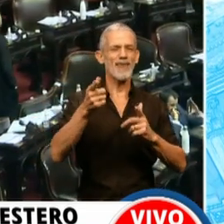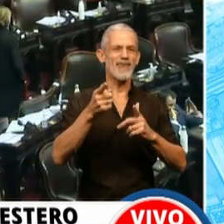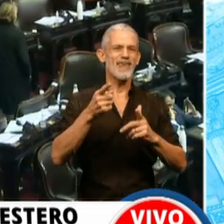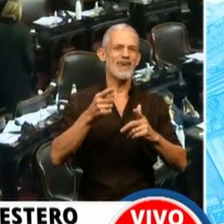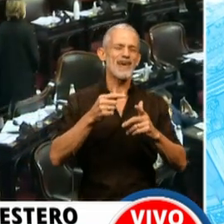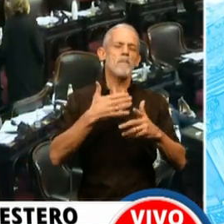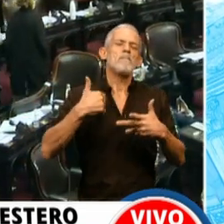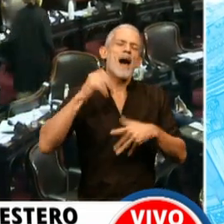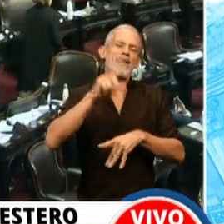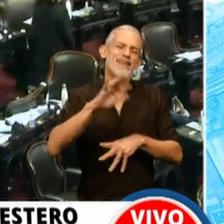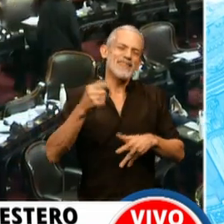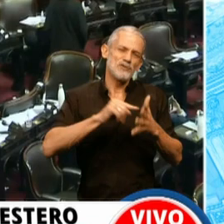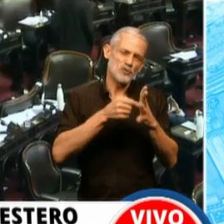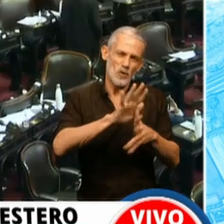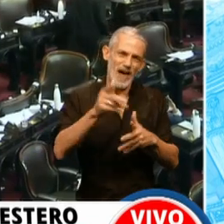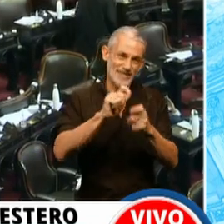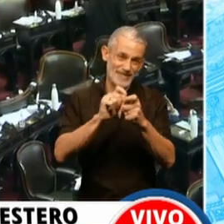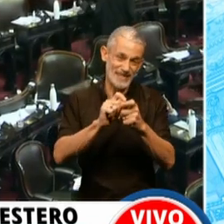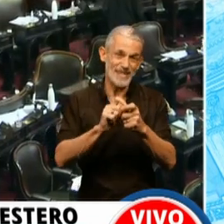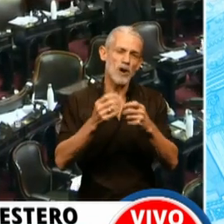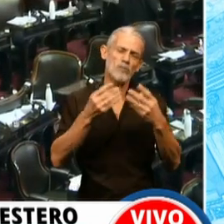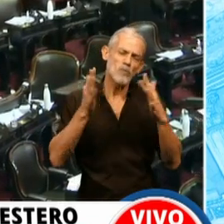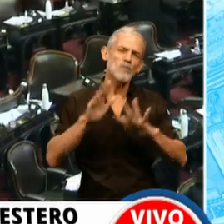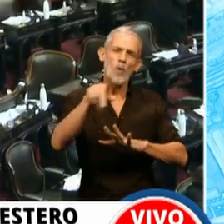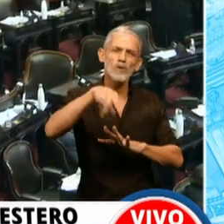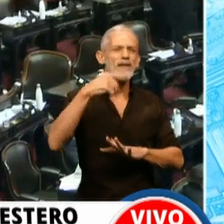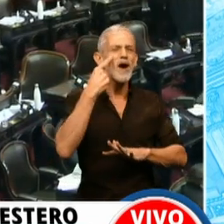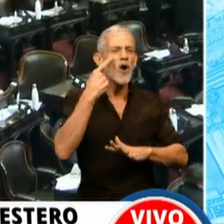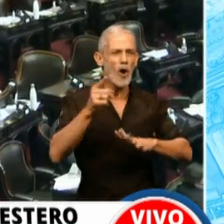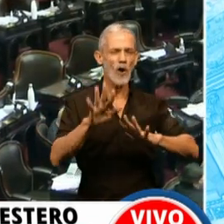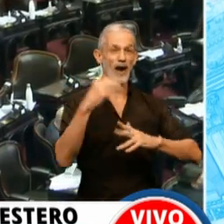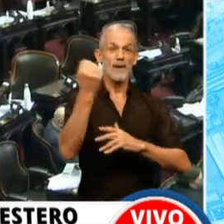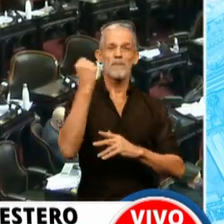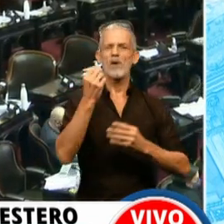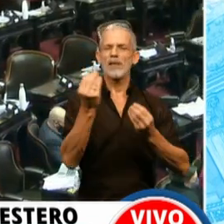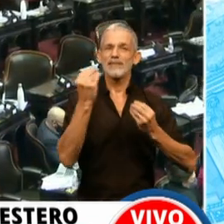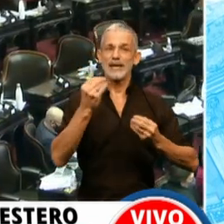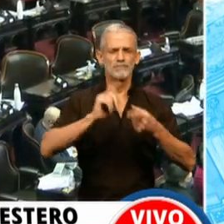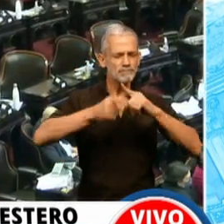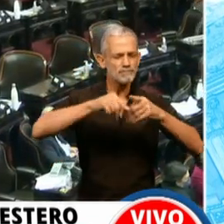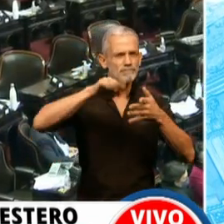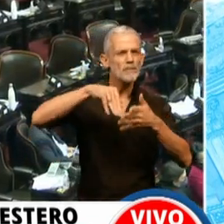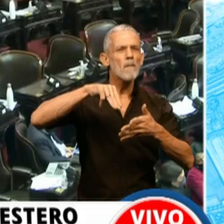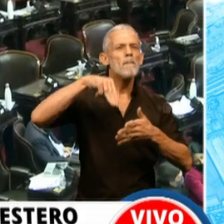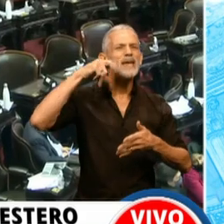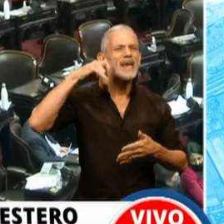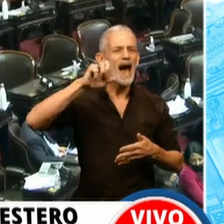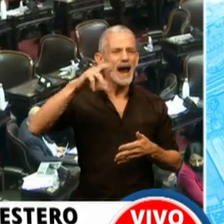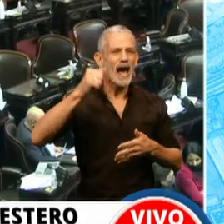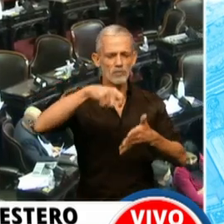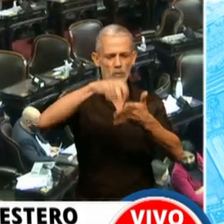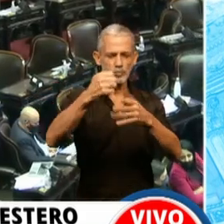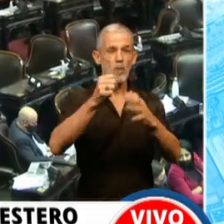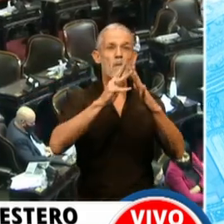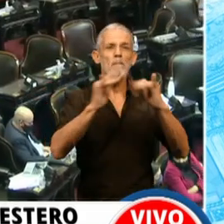ciudades para que de alguna manera muchos de ustedes conozcan lo importante de este pacto de mineral que sella la paz